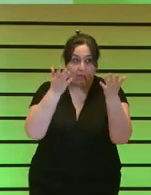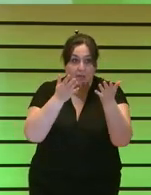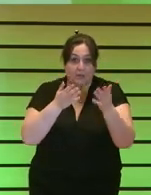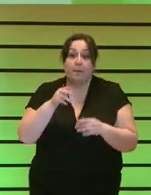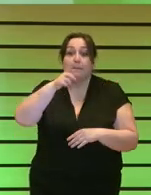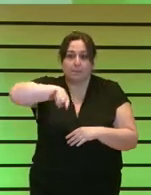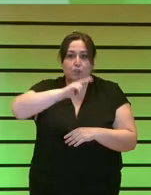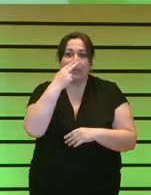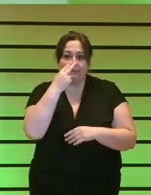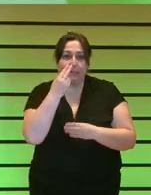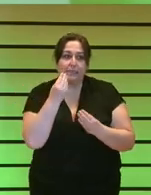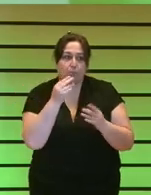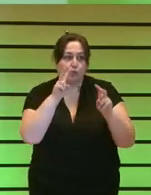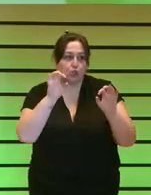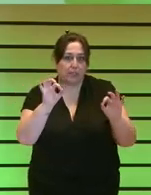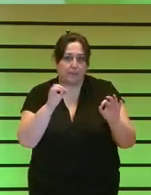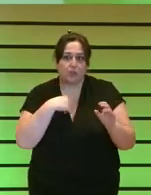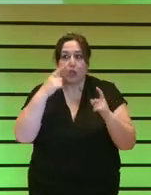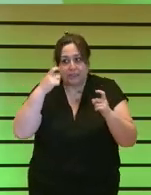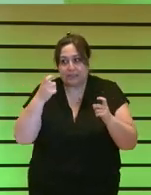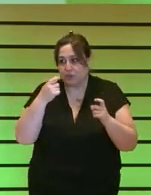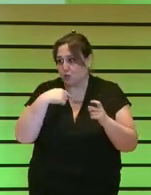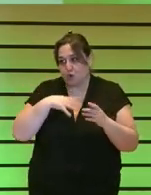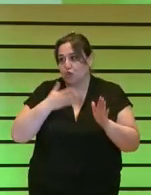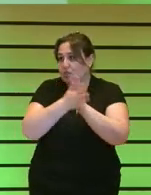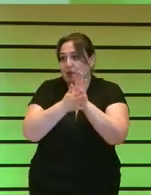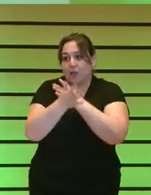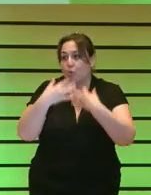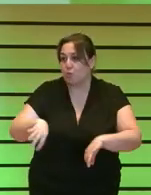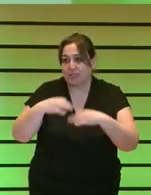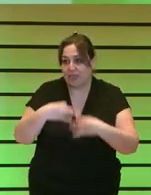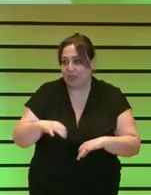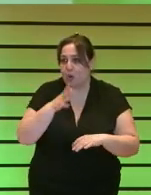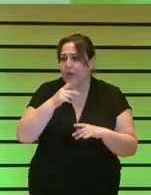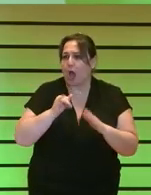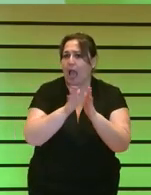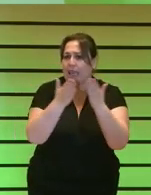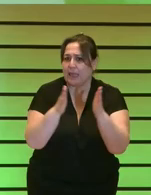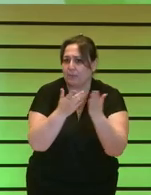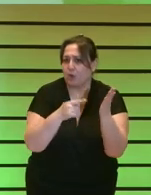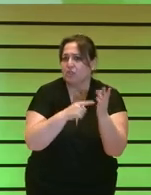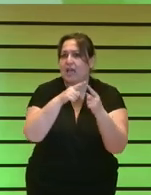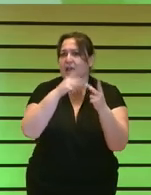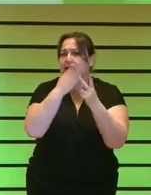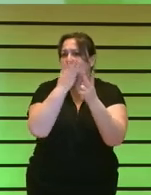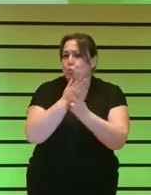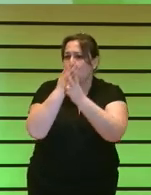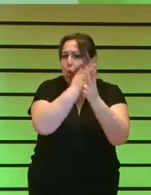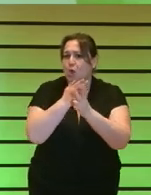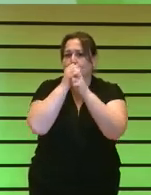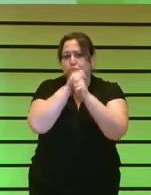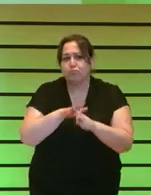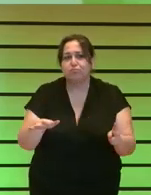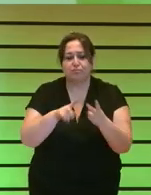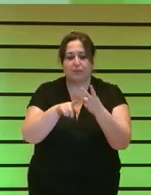yo insisto yo estoy simplificando mucho entonces Pero hay libros papers académicos estudios de divulgación que desarrollan